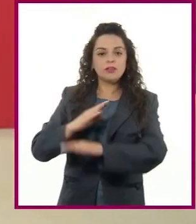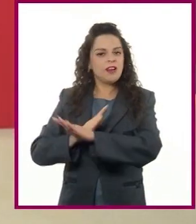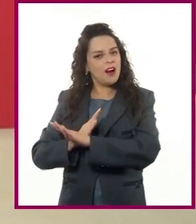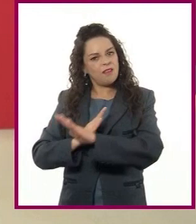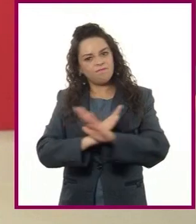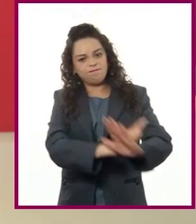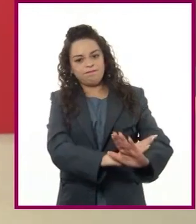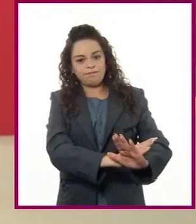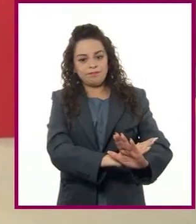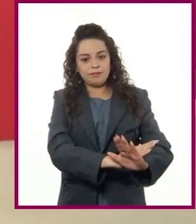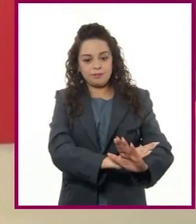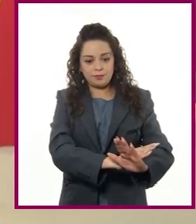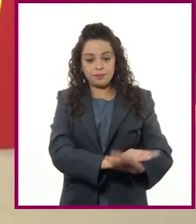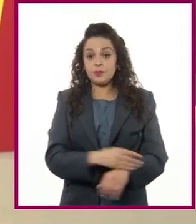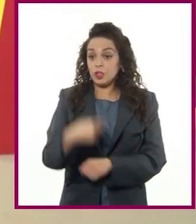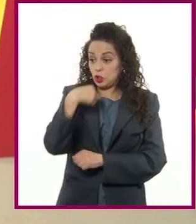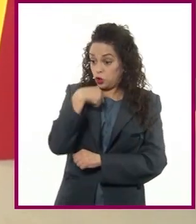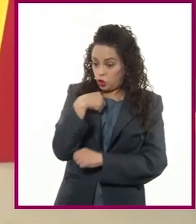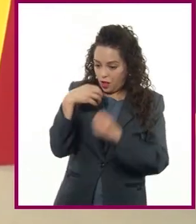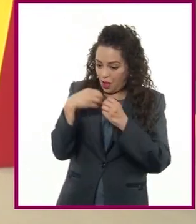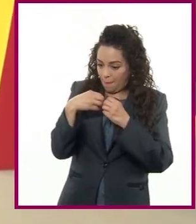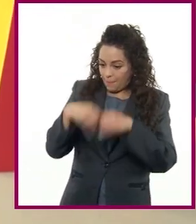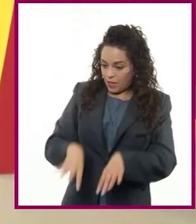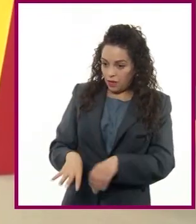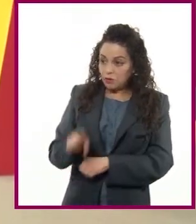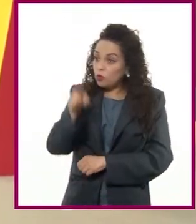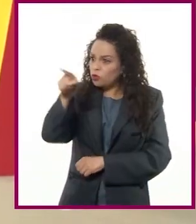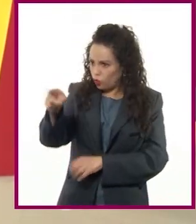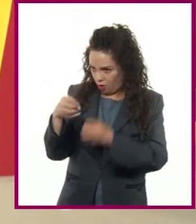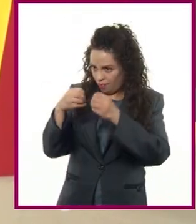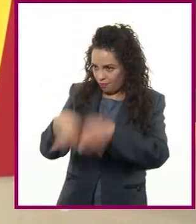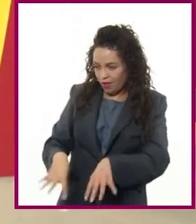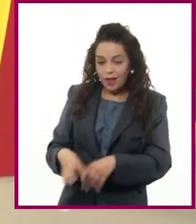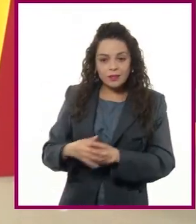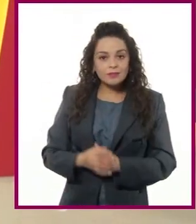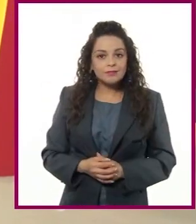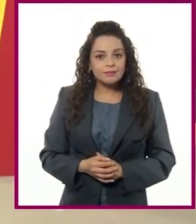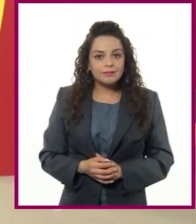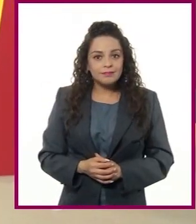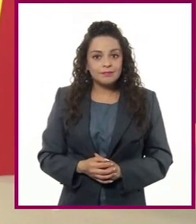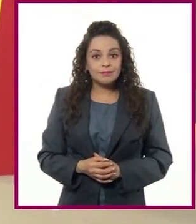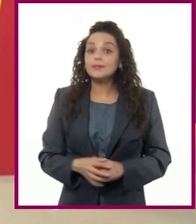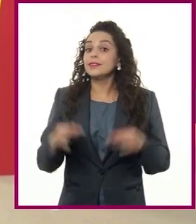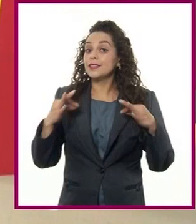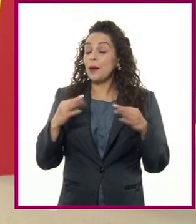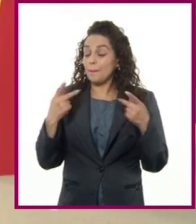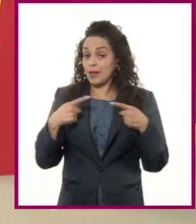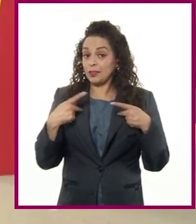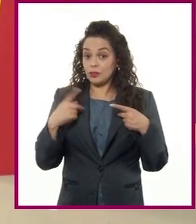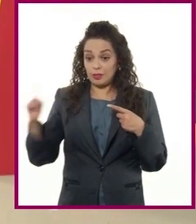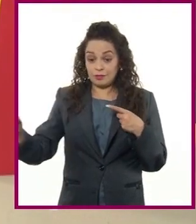Relación. Yo pierdo, tú pierdes. Las personas involucradas evaden enfrentar